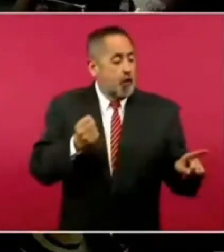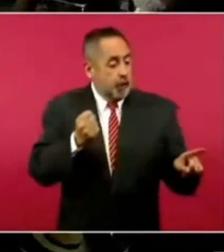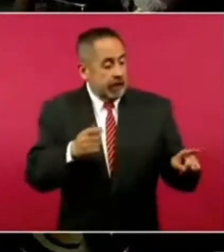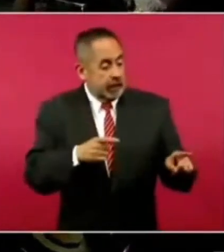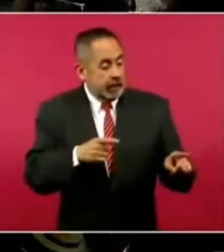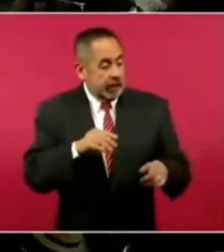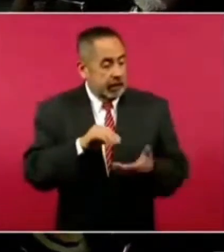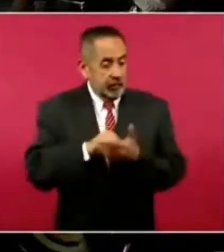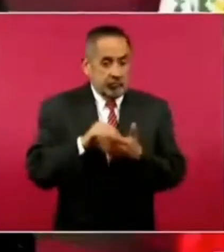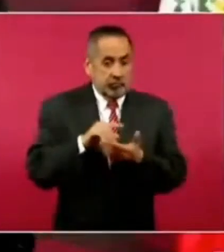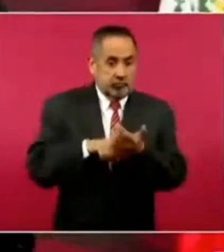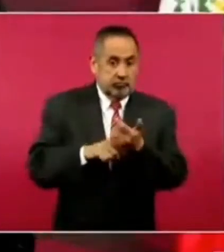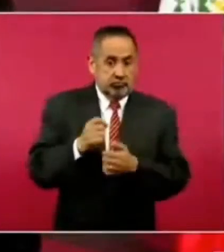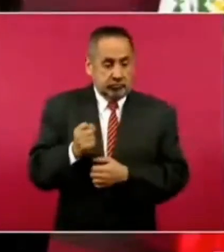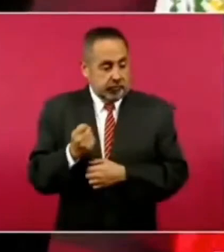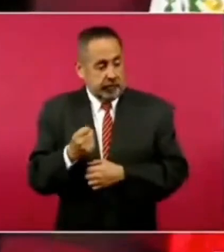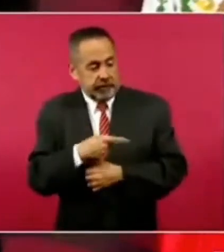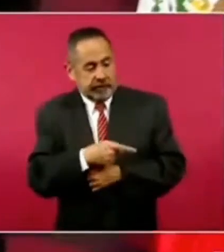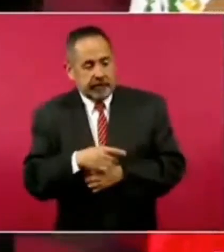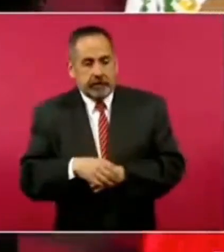la mano.